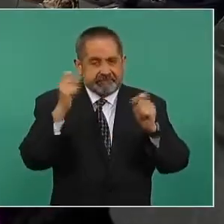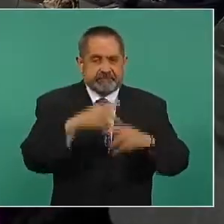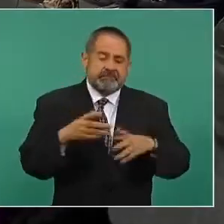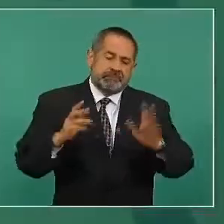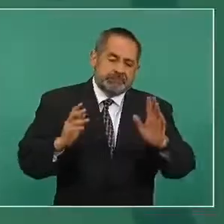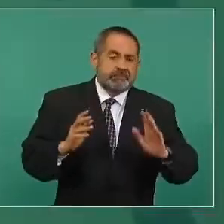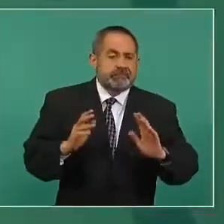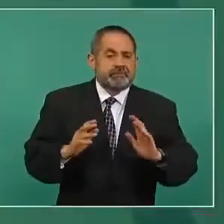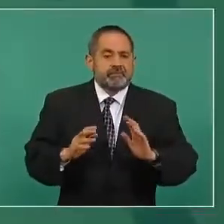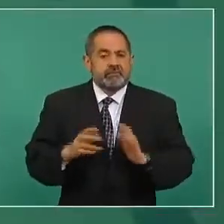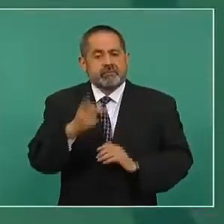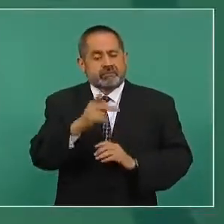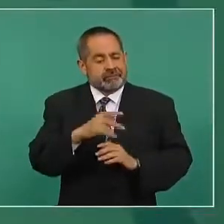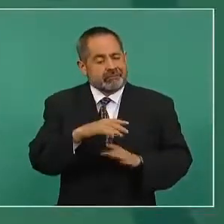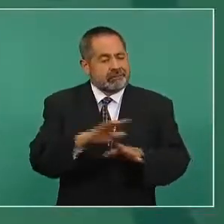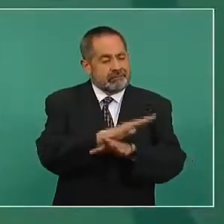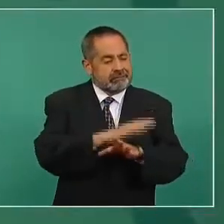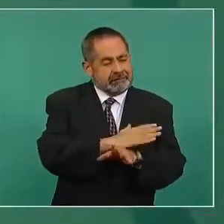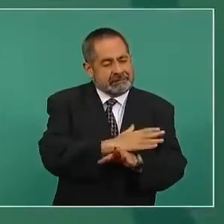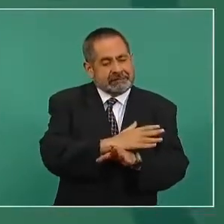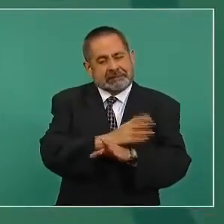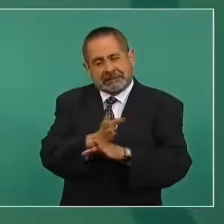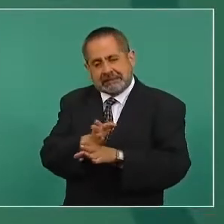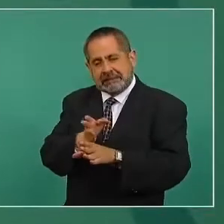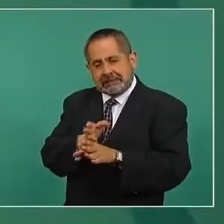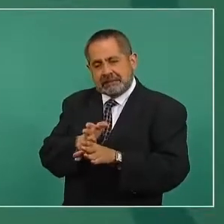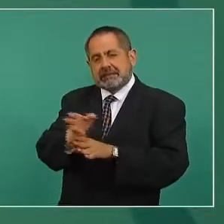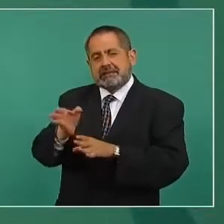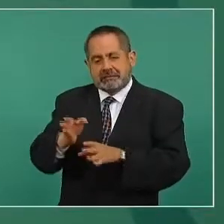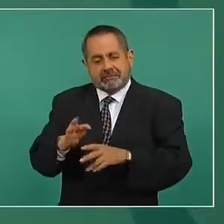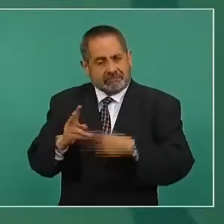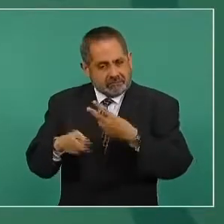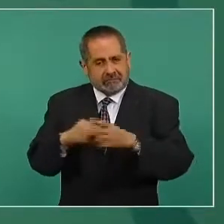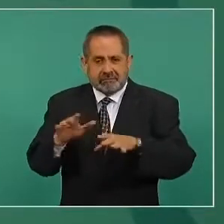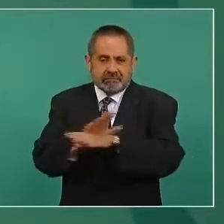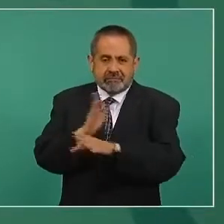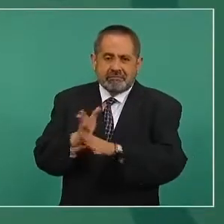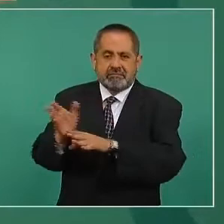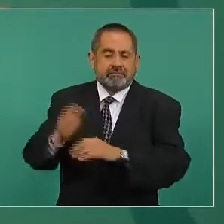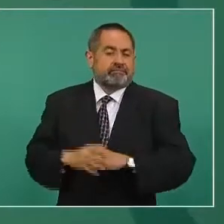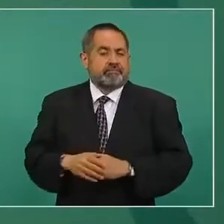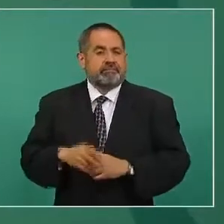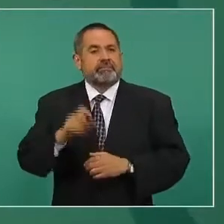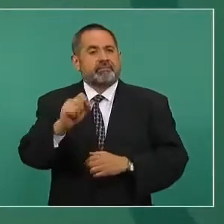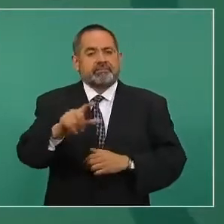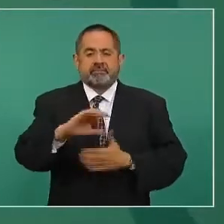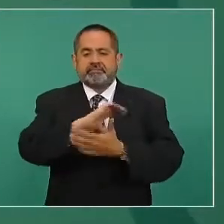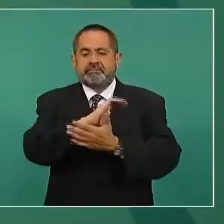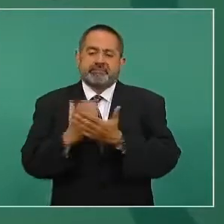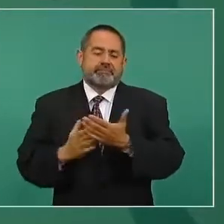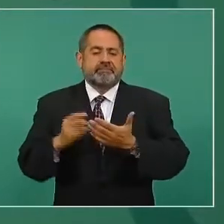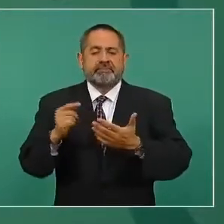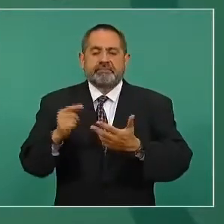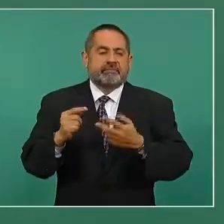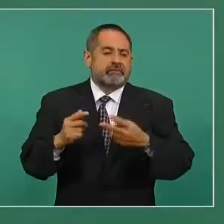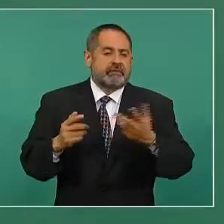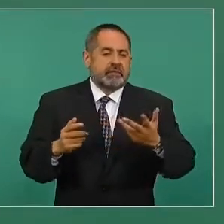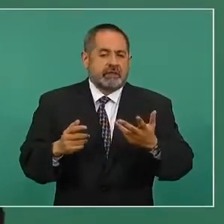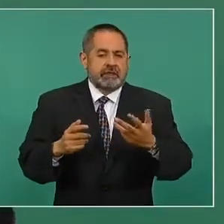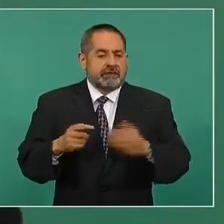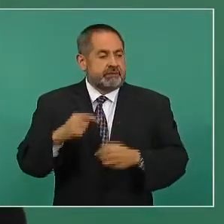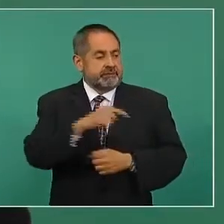pero es enderezar entuertos. Lo de los contratos